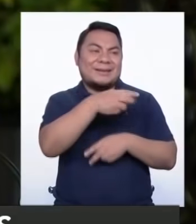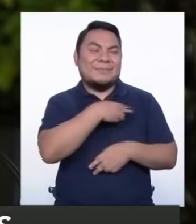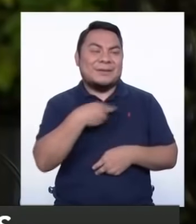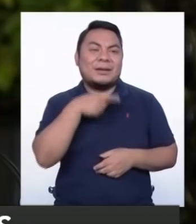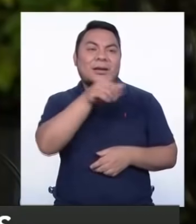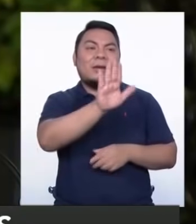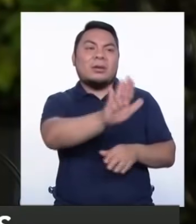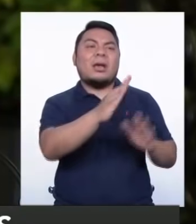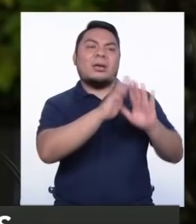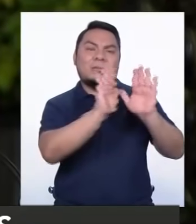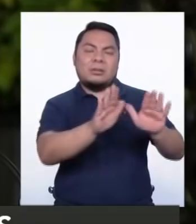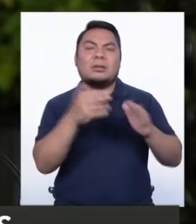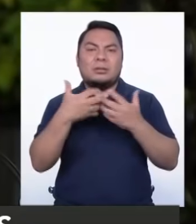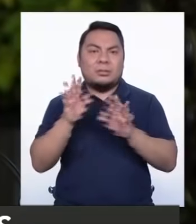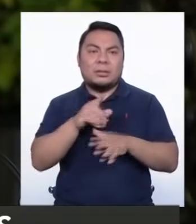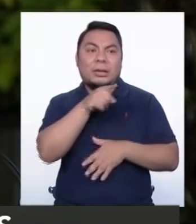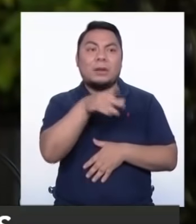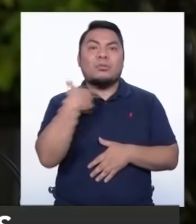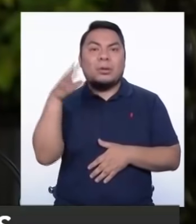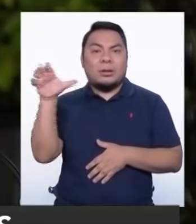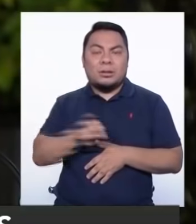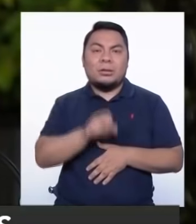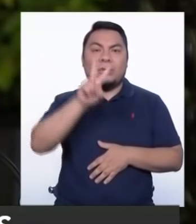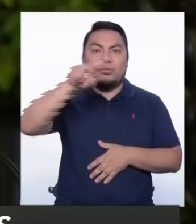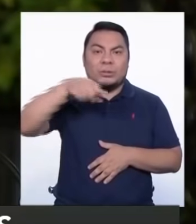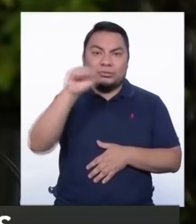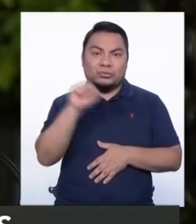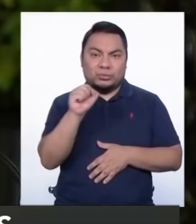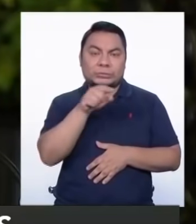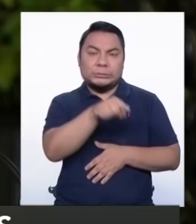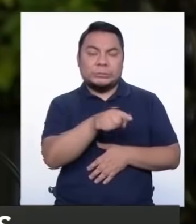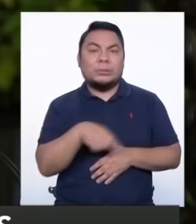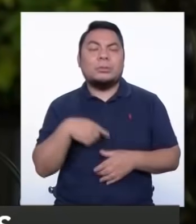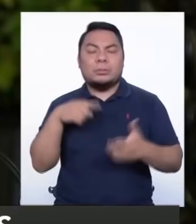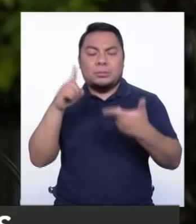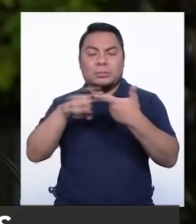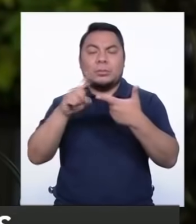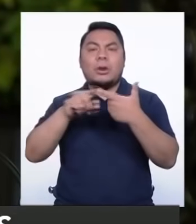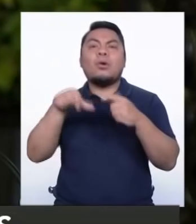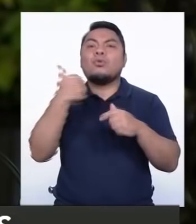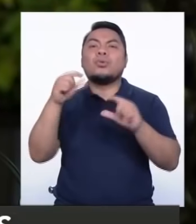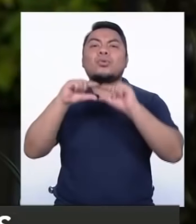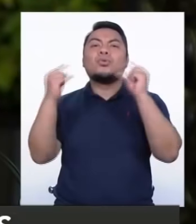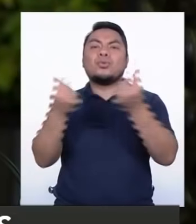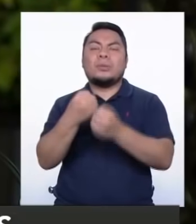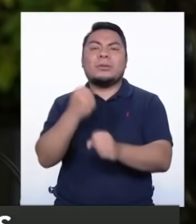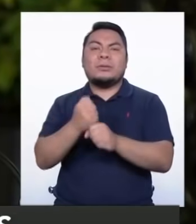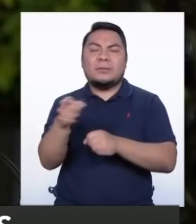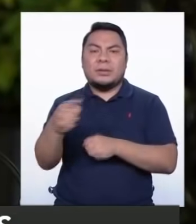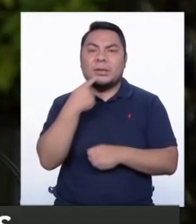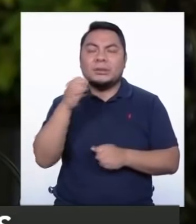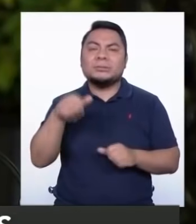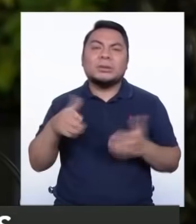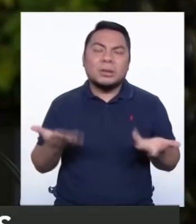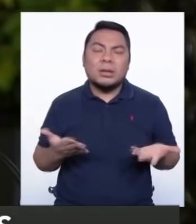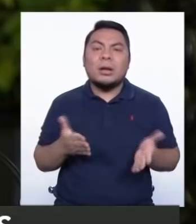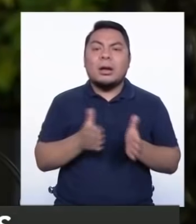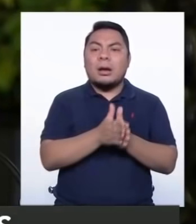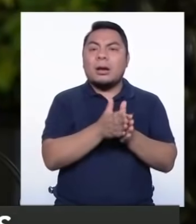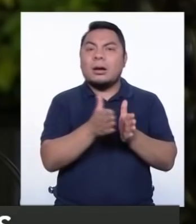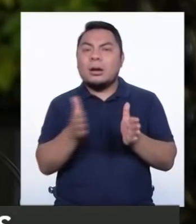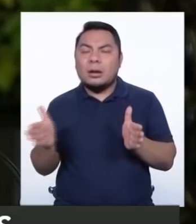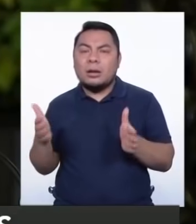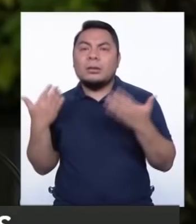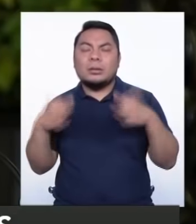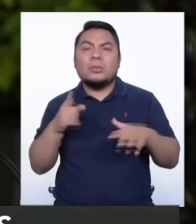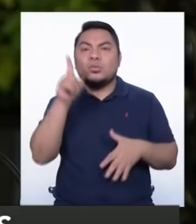ellos podrán retirar 2.000 soles. Luego hay un segundo grupo de trabajadores donde de cierta manera ampliamos la medida